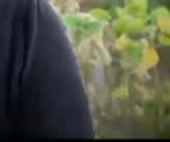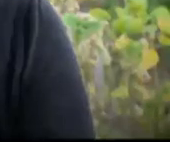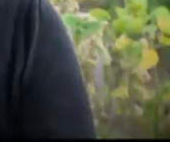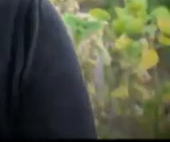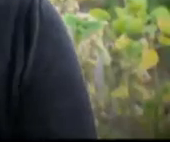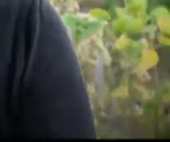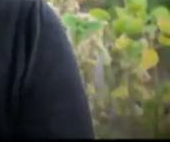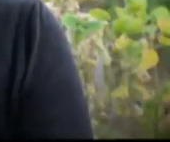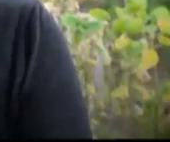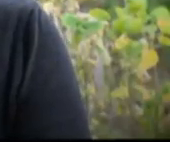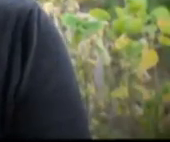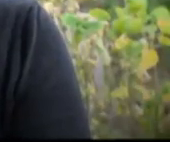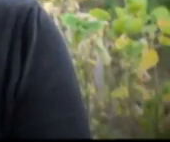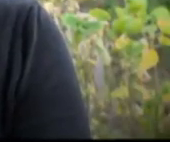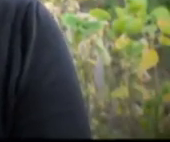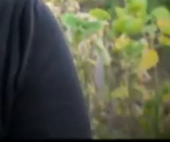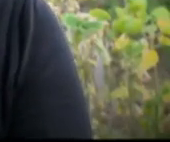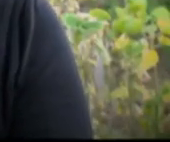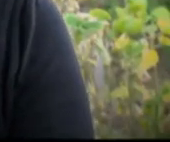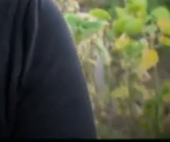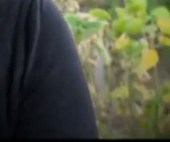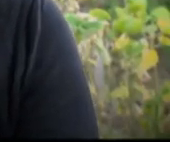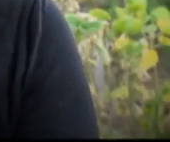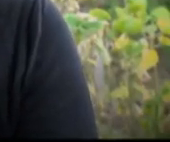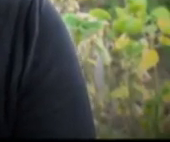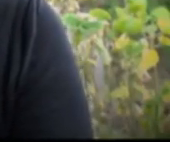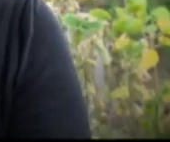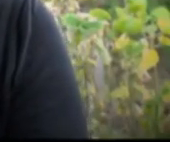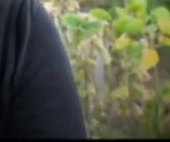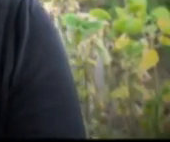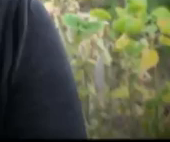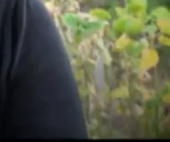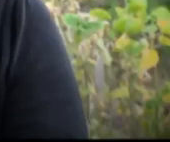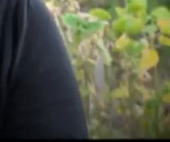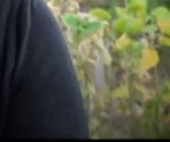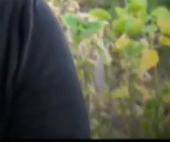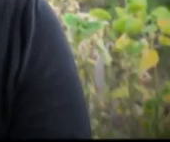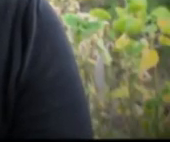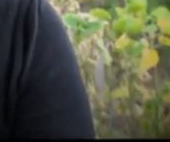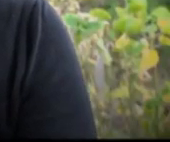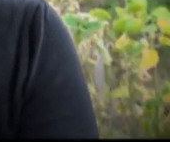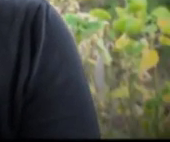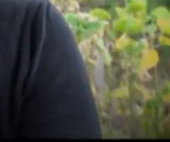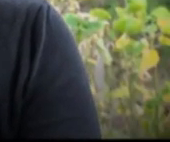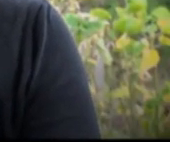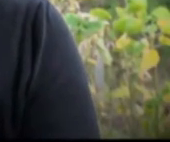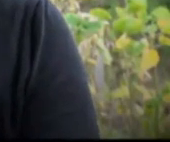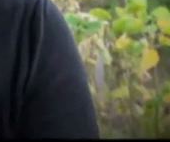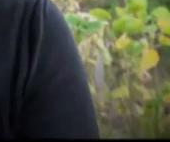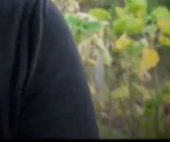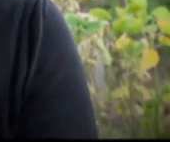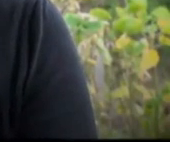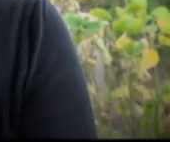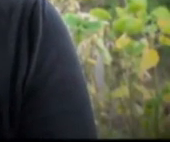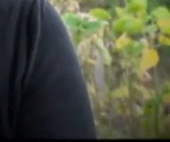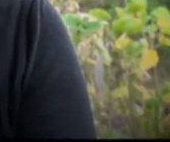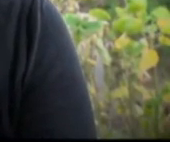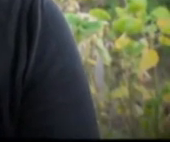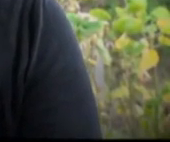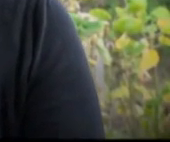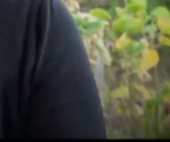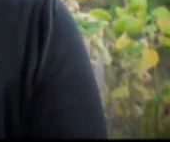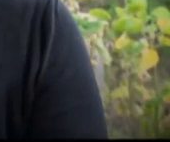Son carreteras que sirven mucho a la población y a todos los ciudadanos. porque a base de las carreteras tenemos acceso a todo